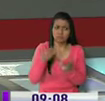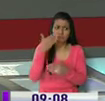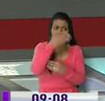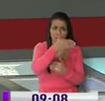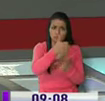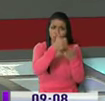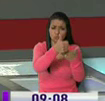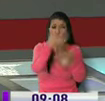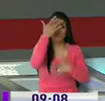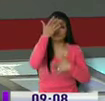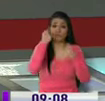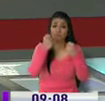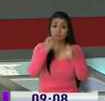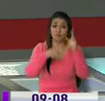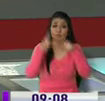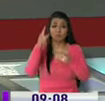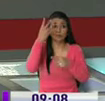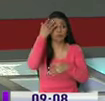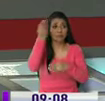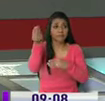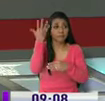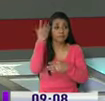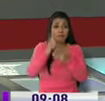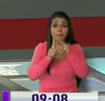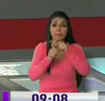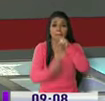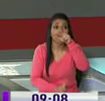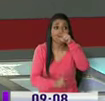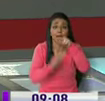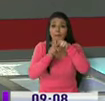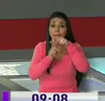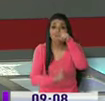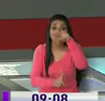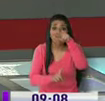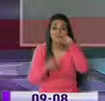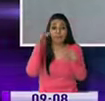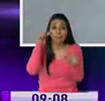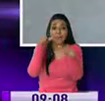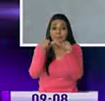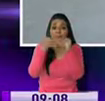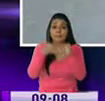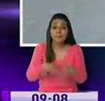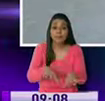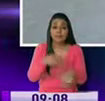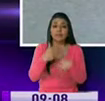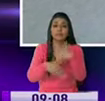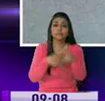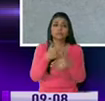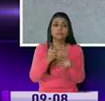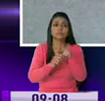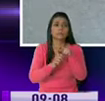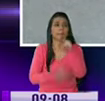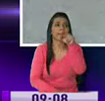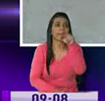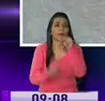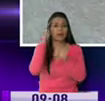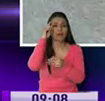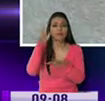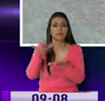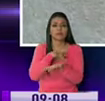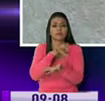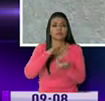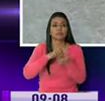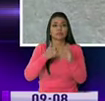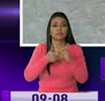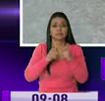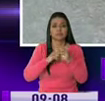enfermedades terribles. Uno se olvida, eso que sucede, se olvida y termina realmente en el olvido y con una familia aproblemada.